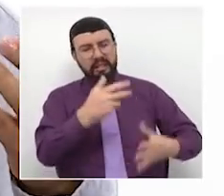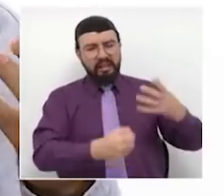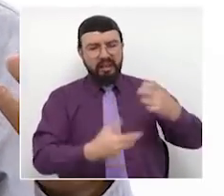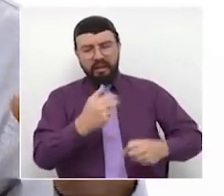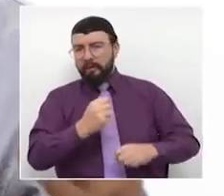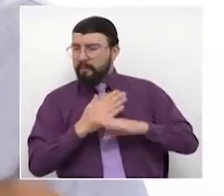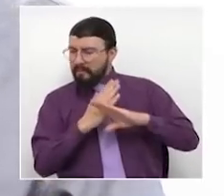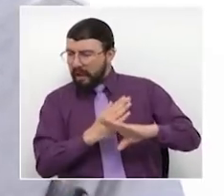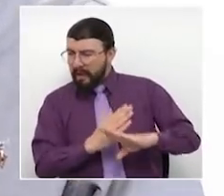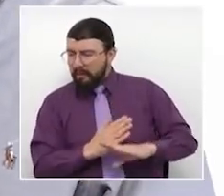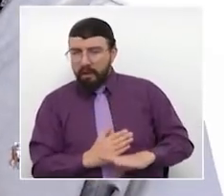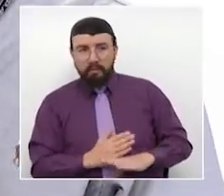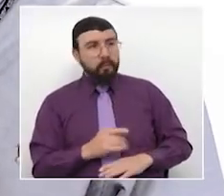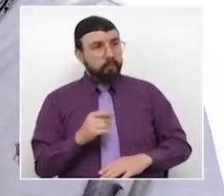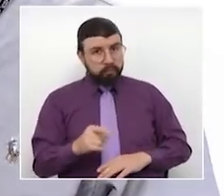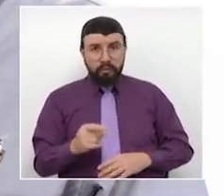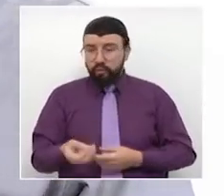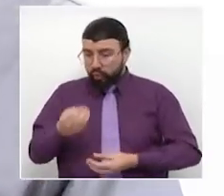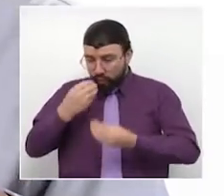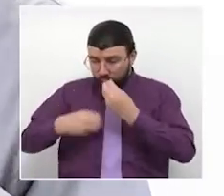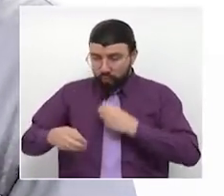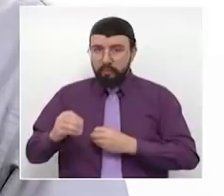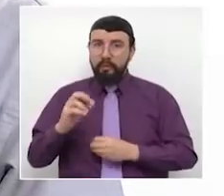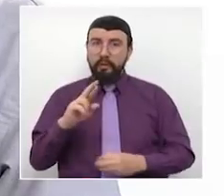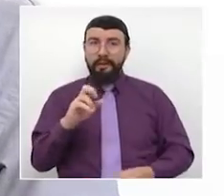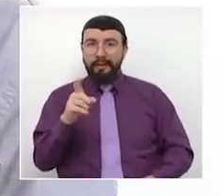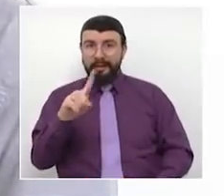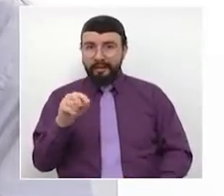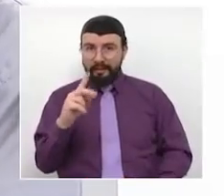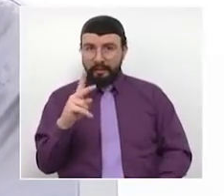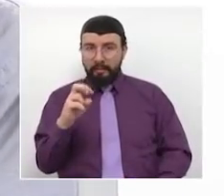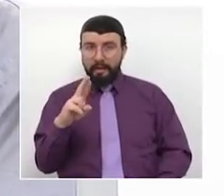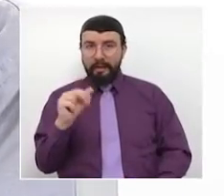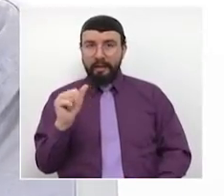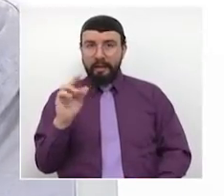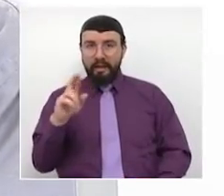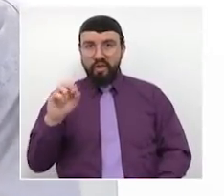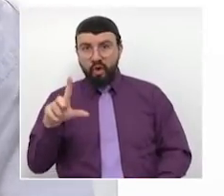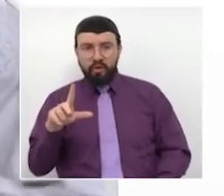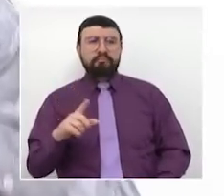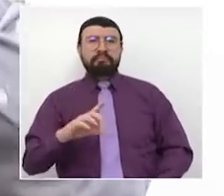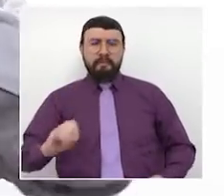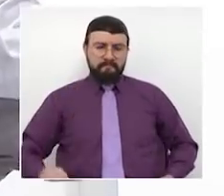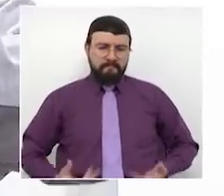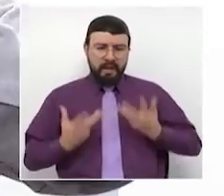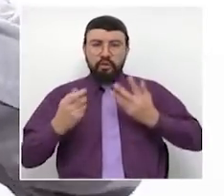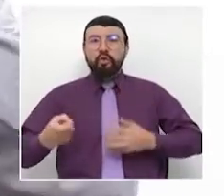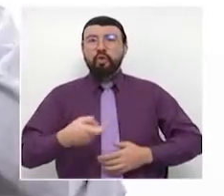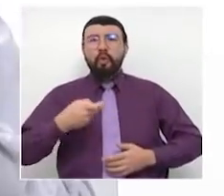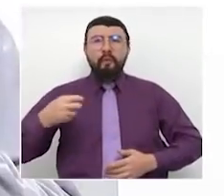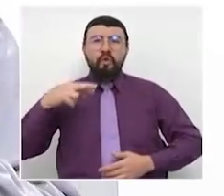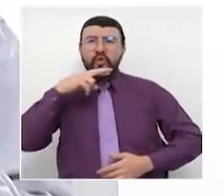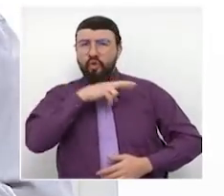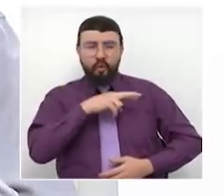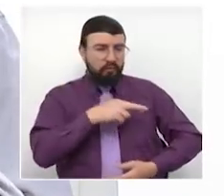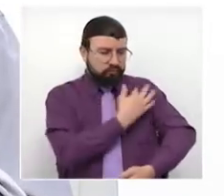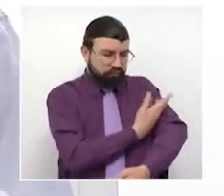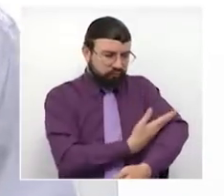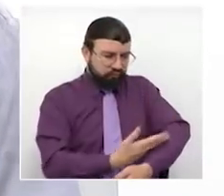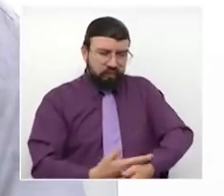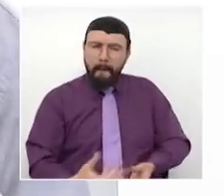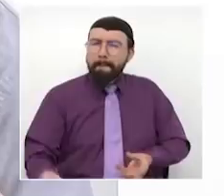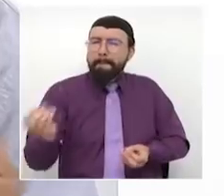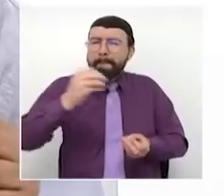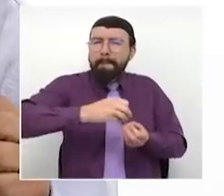tomando ciertas sustancias que tengan resveratrol, hace que se precipite mayor cantidad de glóbulos rojos y aparezca mayor cantidad de plasma. Hoy